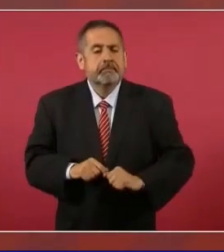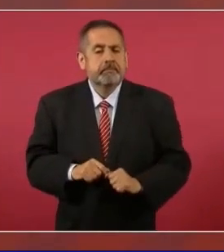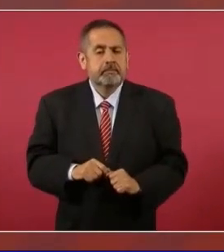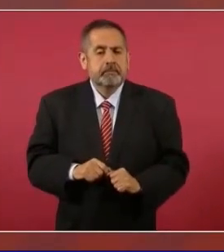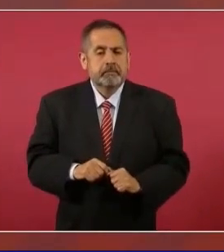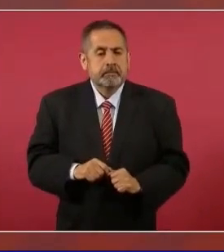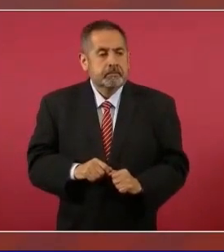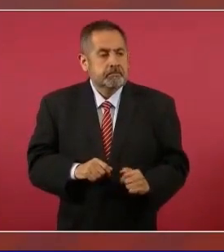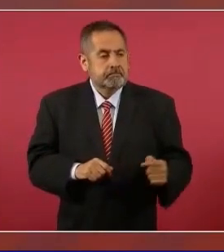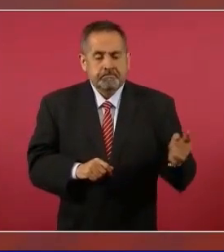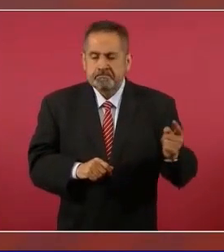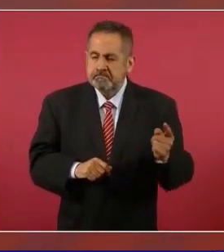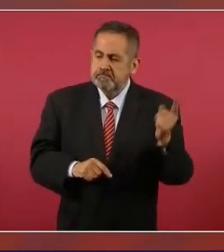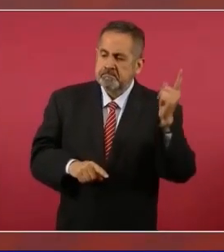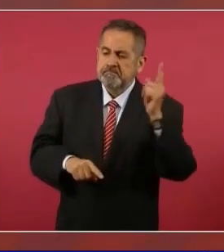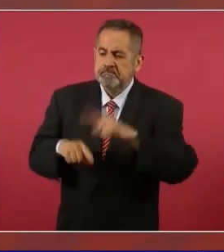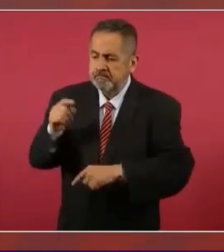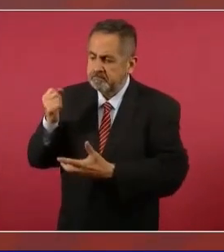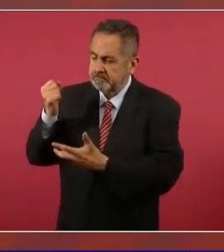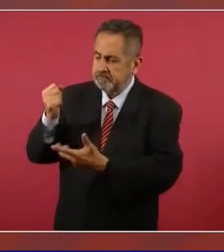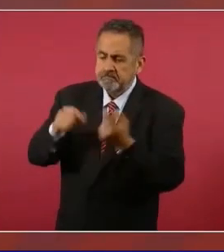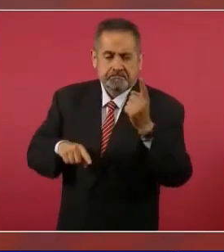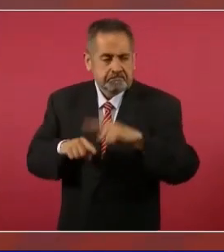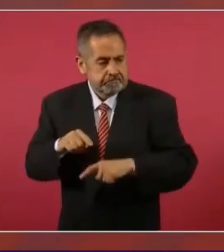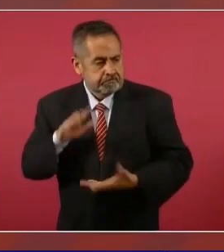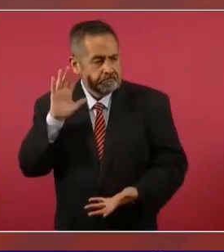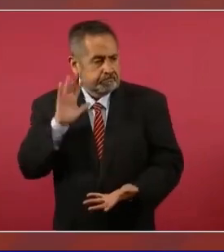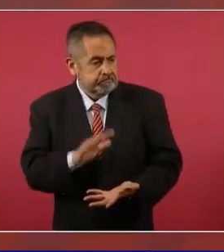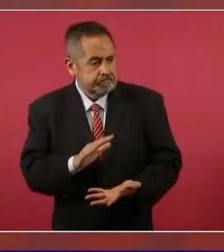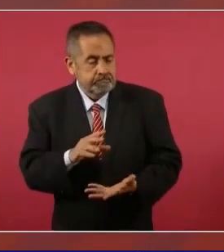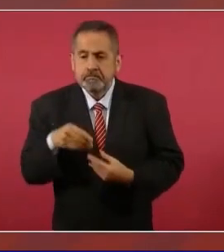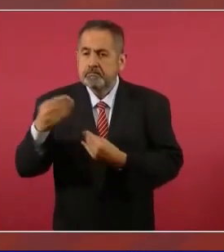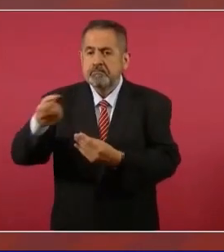nos quitan el presupuesto para los adultos mayores,